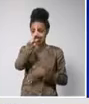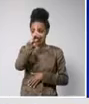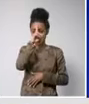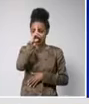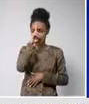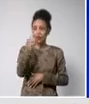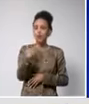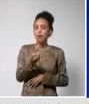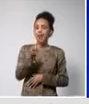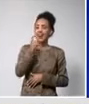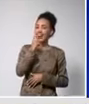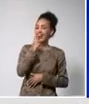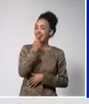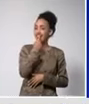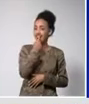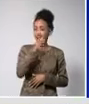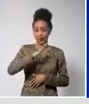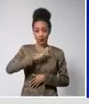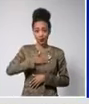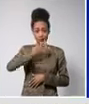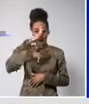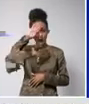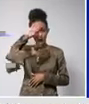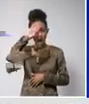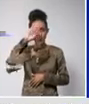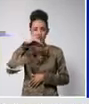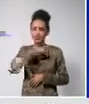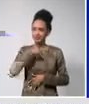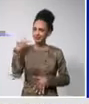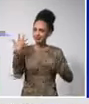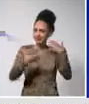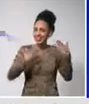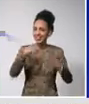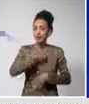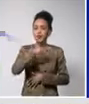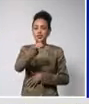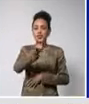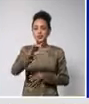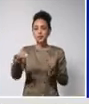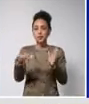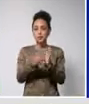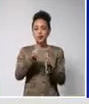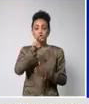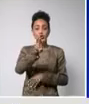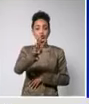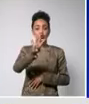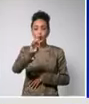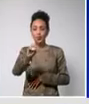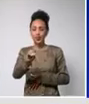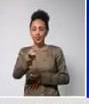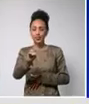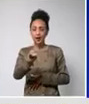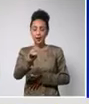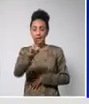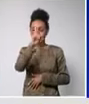alegría. Tenemos el lujo de tener 19.240 estomatólogos,